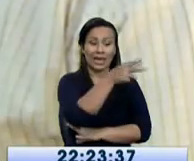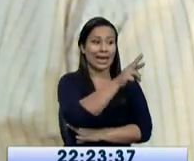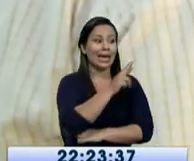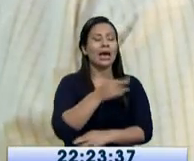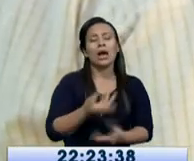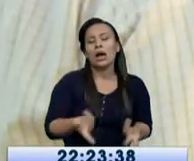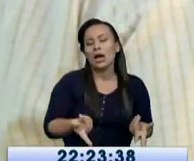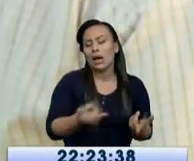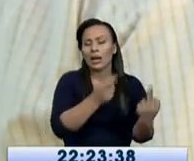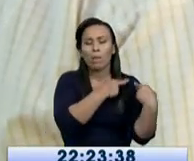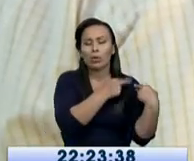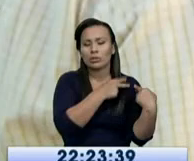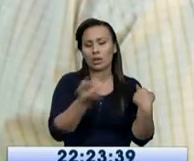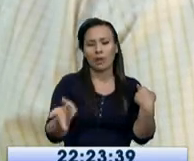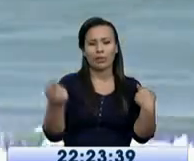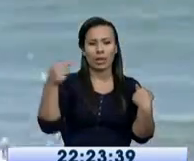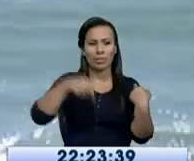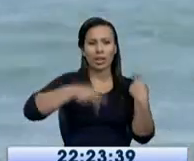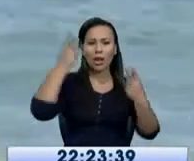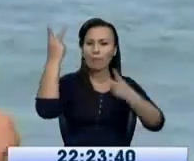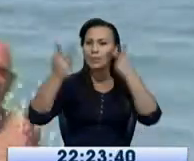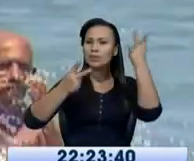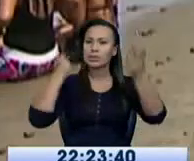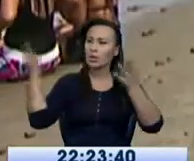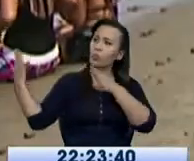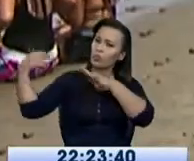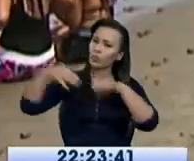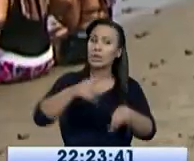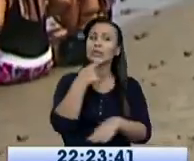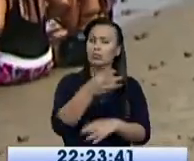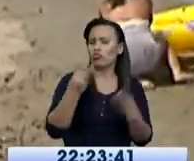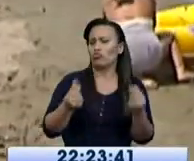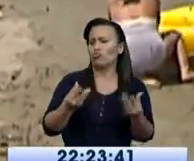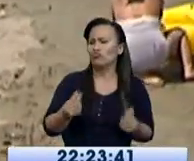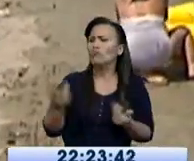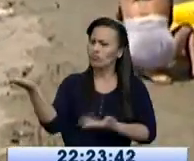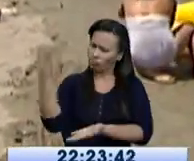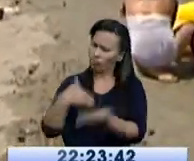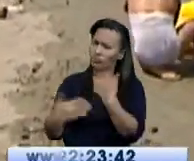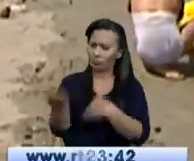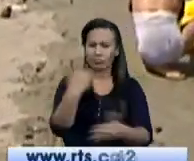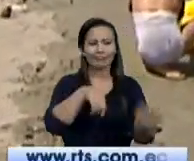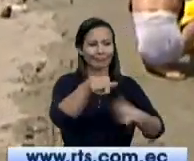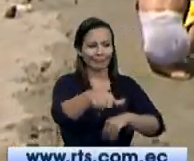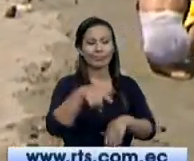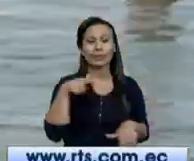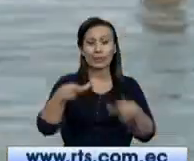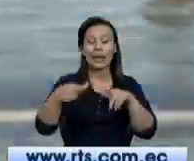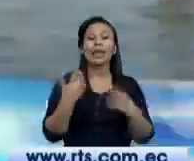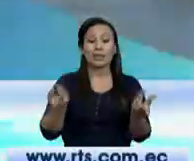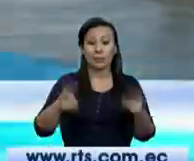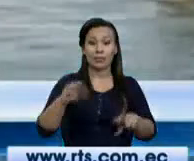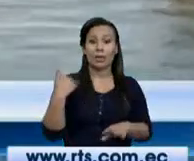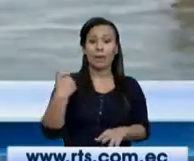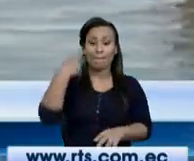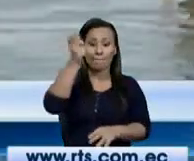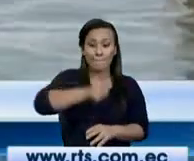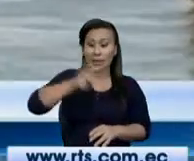GAT Playas, señala que están listos para recibir a los visitantes. Tenemos un contingente de alrededor